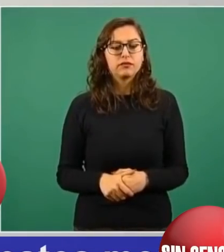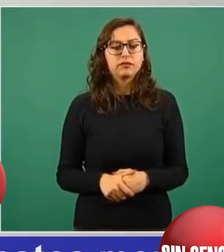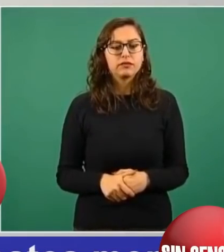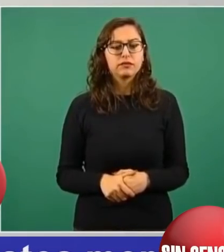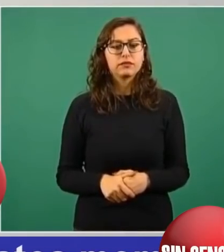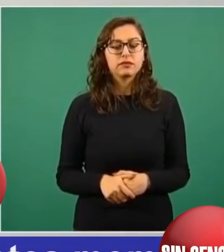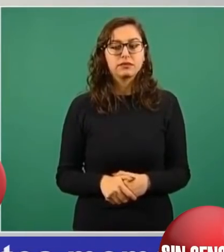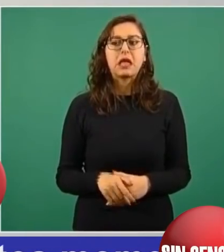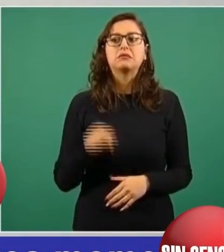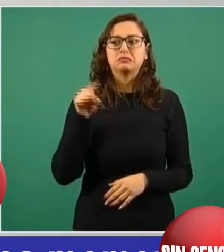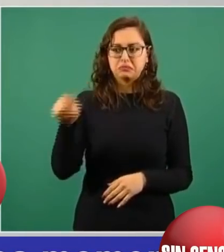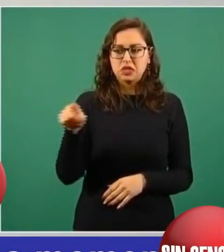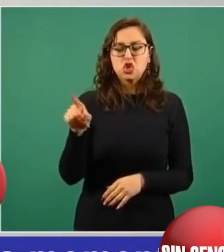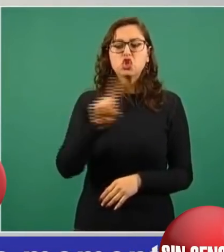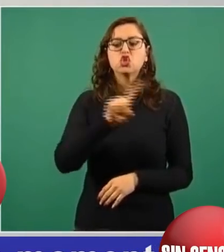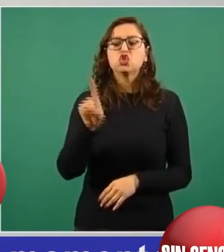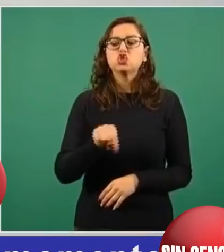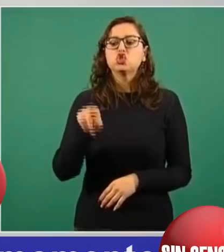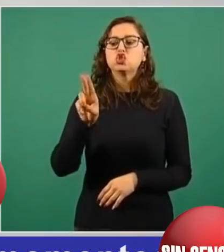Zumpango,